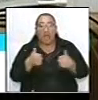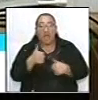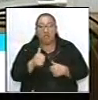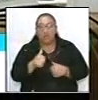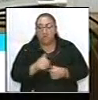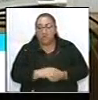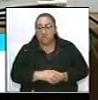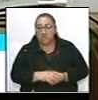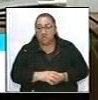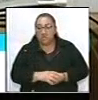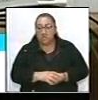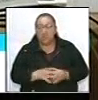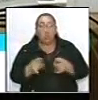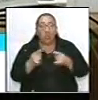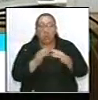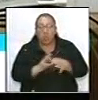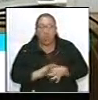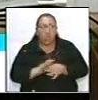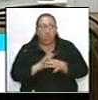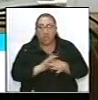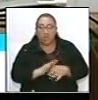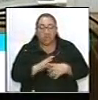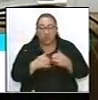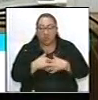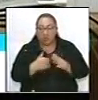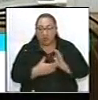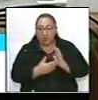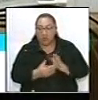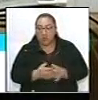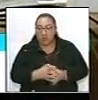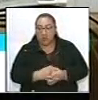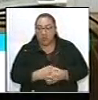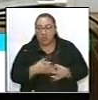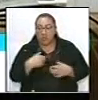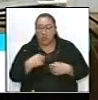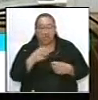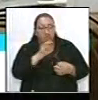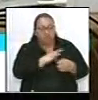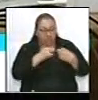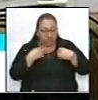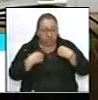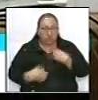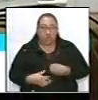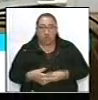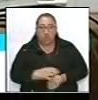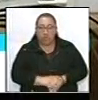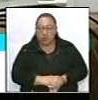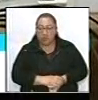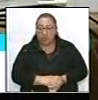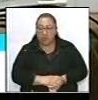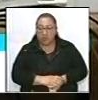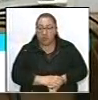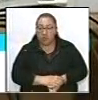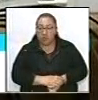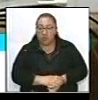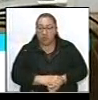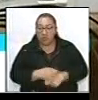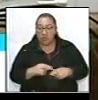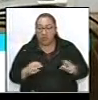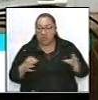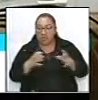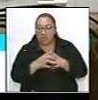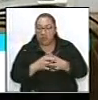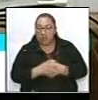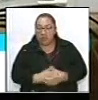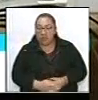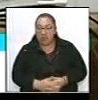Entonces tenemos que uniformizar nuestra presentación, nuestros distintivos y estandarizar el equipamiento